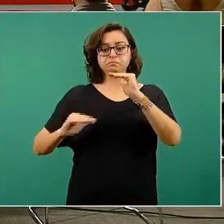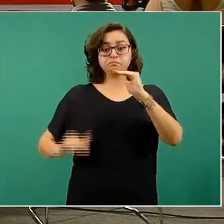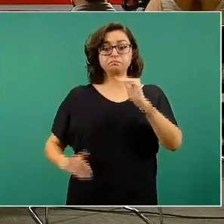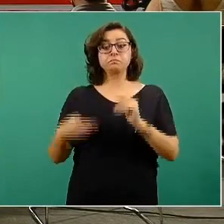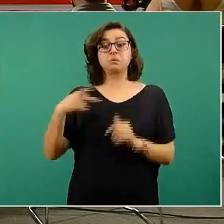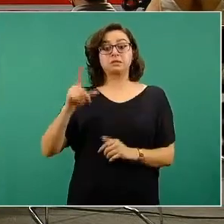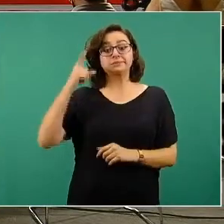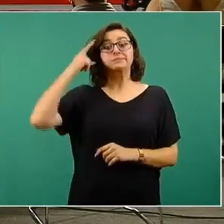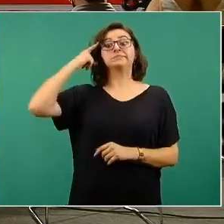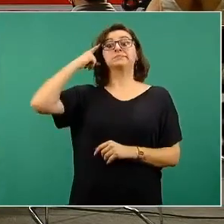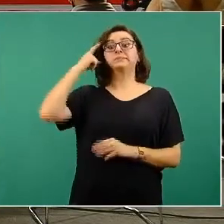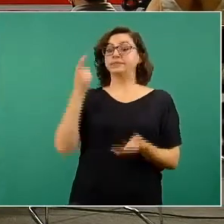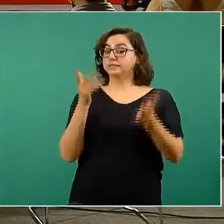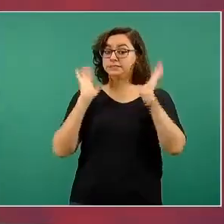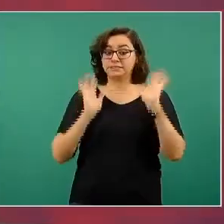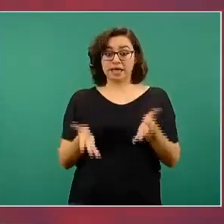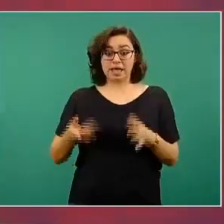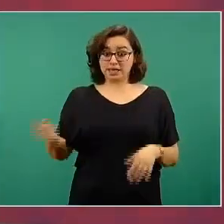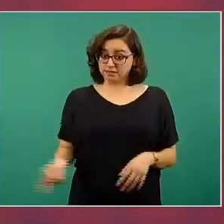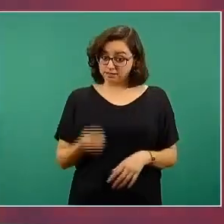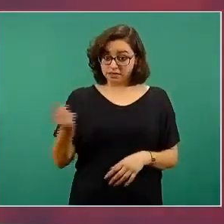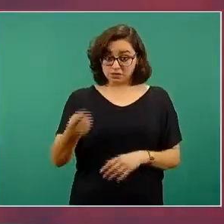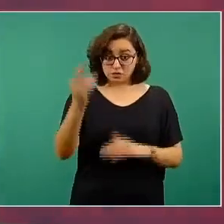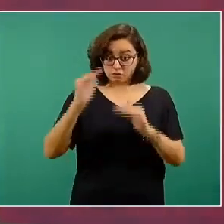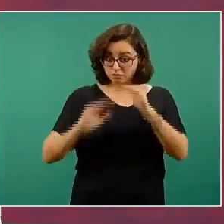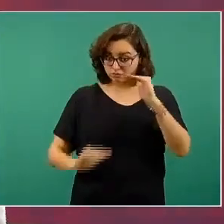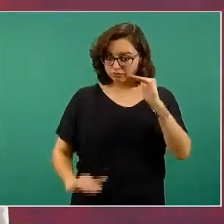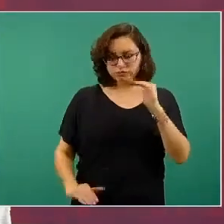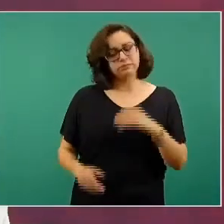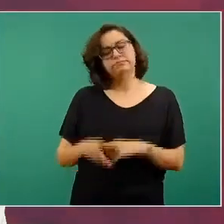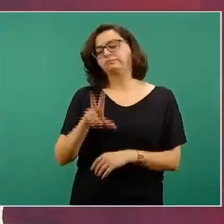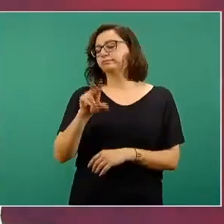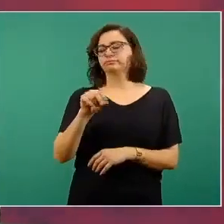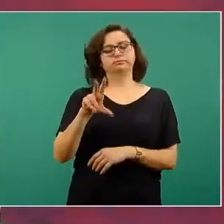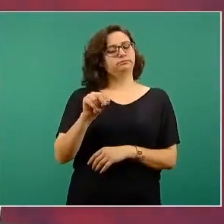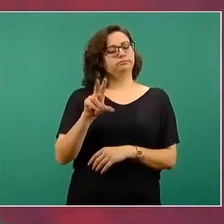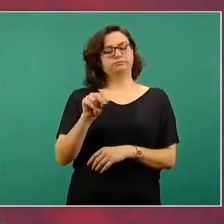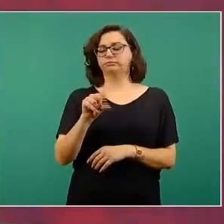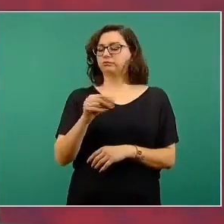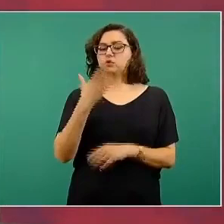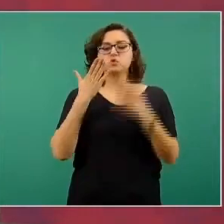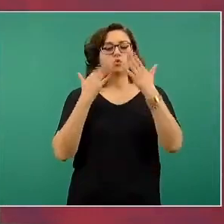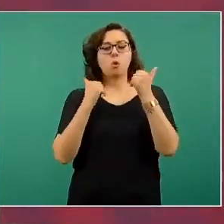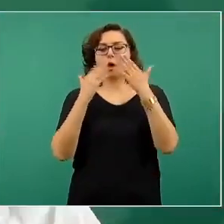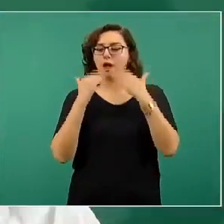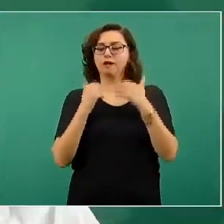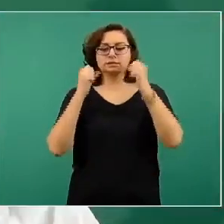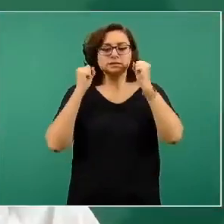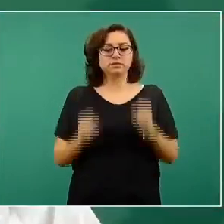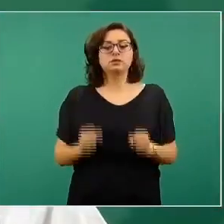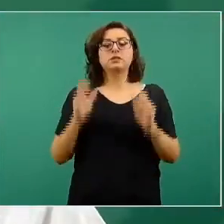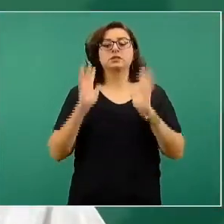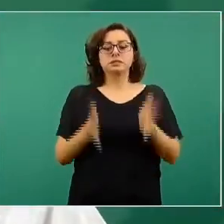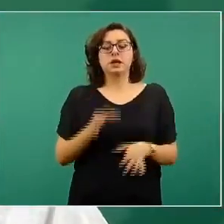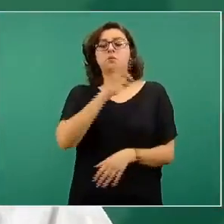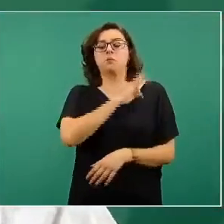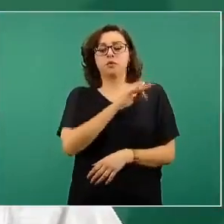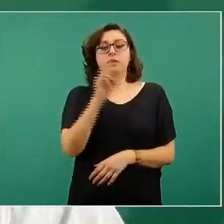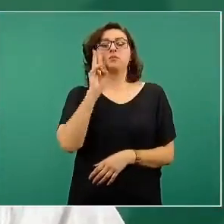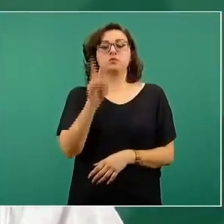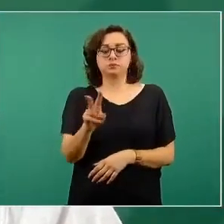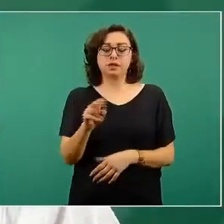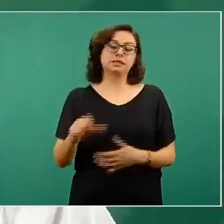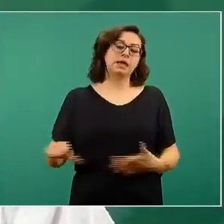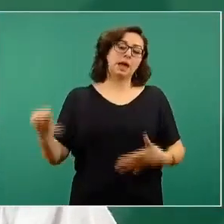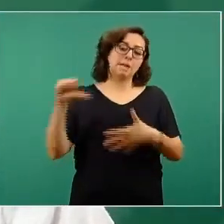de que nada garantiza que permanezca así. Lo vemos ya en varias naciones, tanto de América del Sur como de Europa en este momento, y